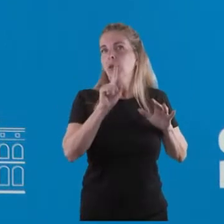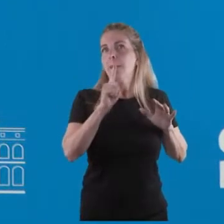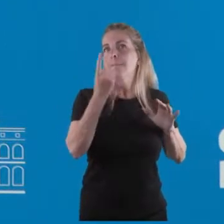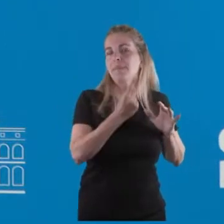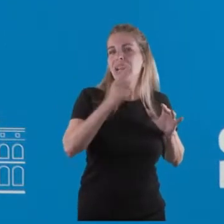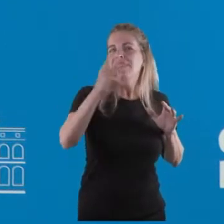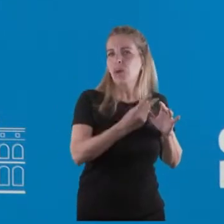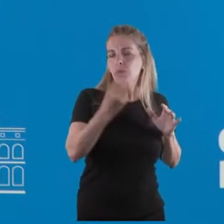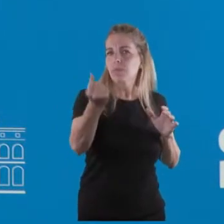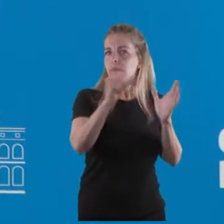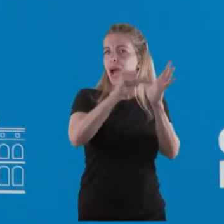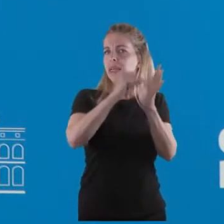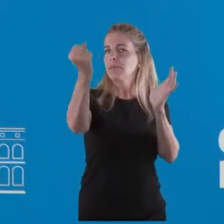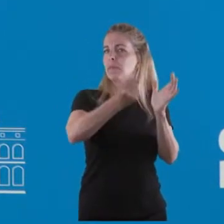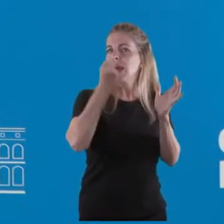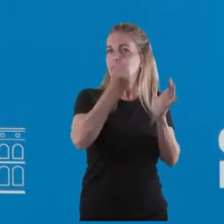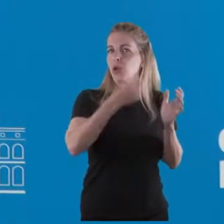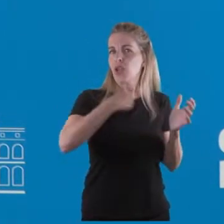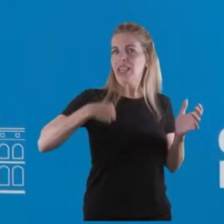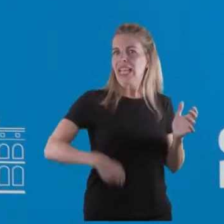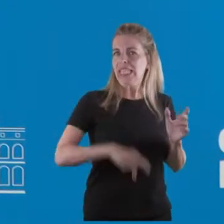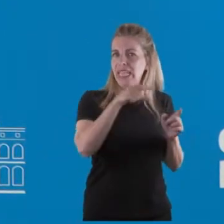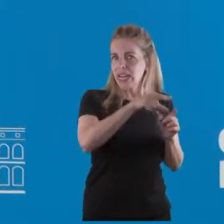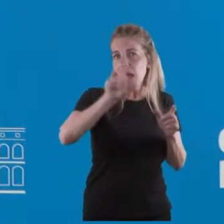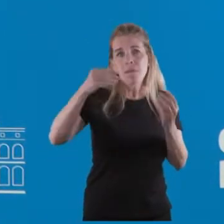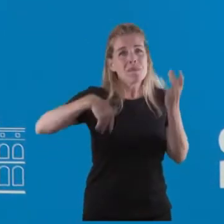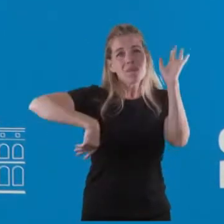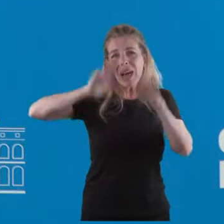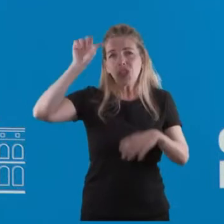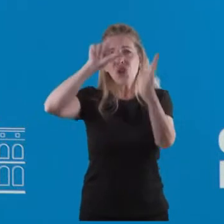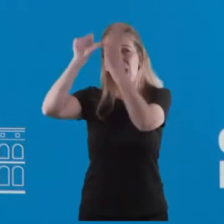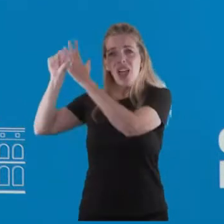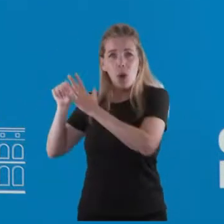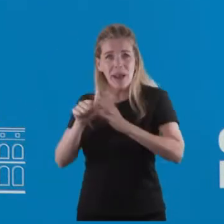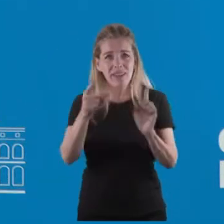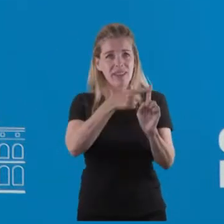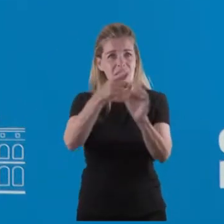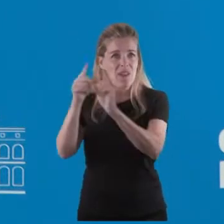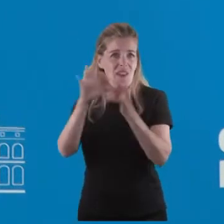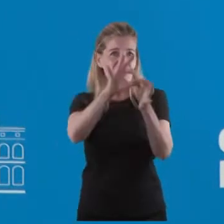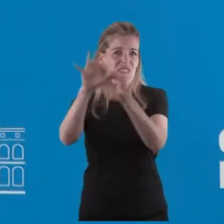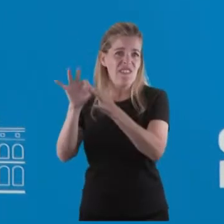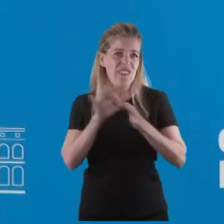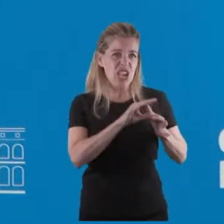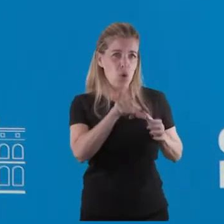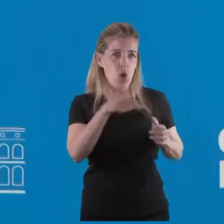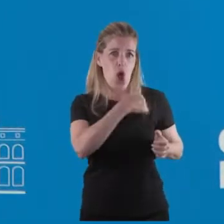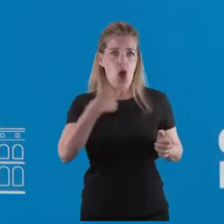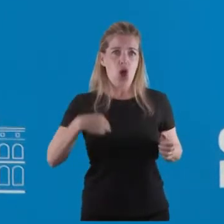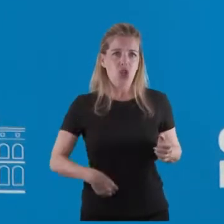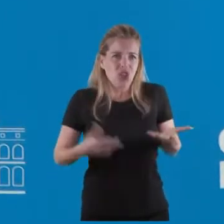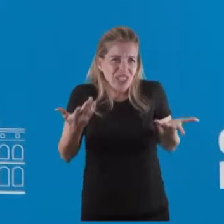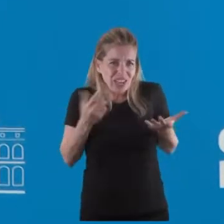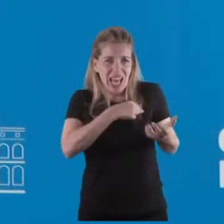segunda potencia mundial de económicamente con la cual negocian y se visitan y dialogan todos los países de la tierra forma parte del